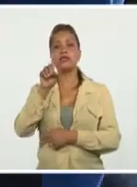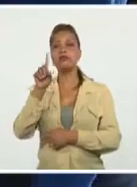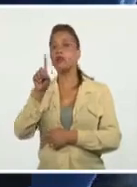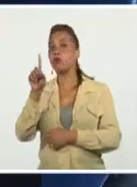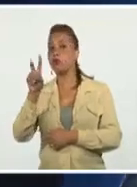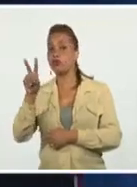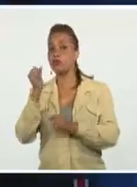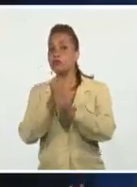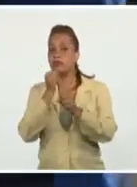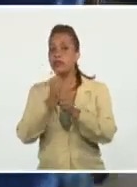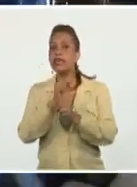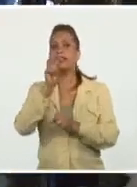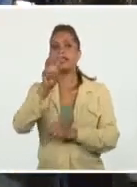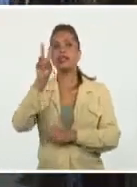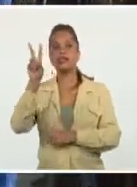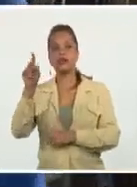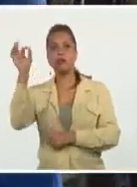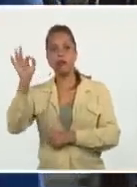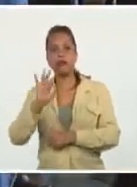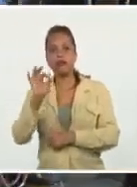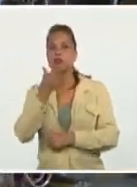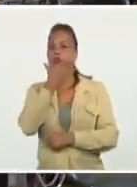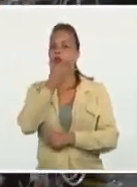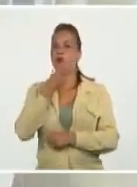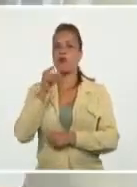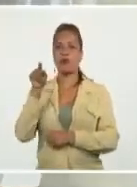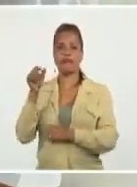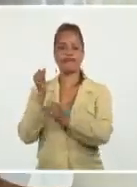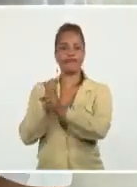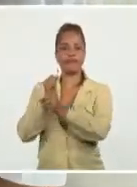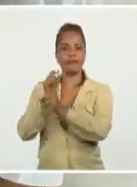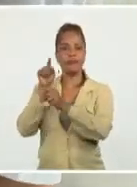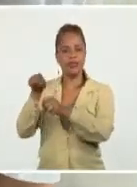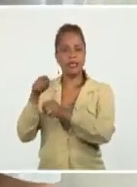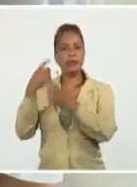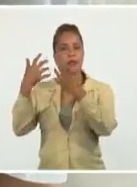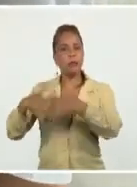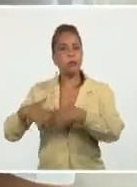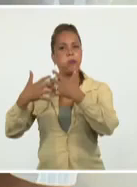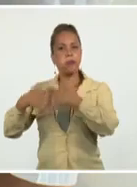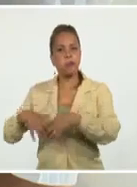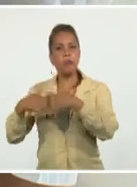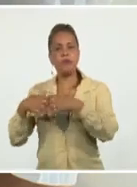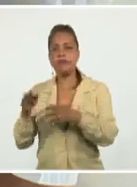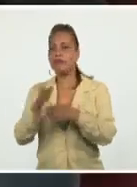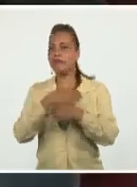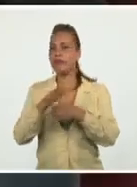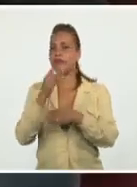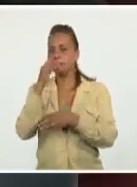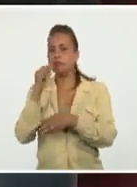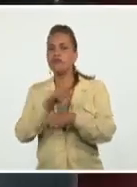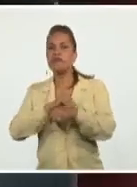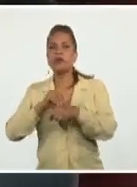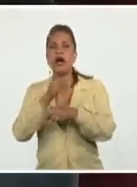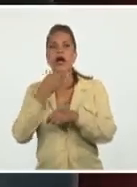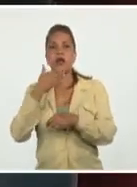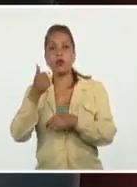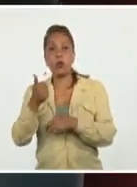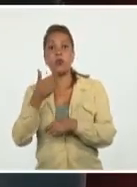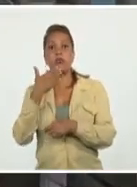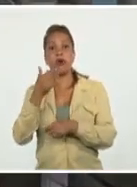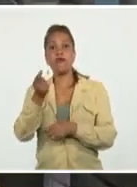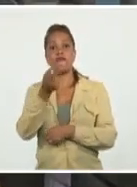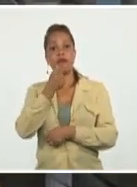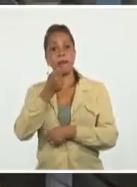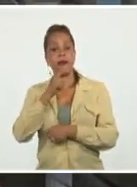32% son jóvenes aquí se producen mil toneladas de sorbitol anuales un poli alcohol vital en la industria cosmética y farmacéutica